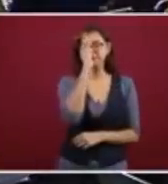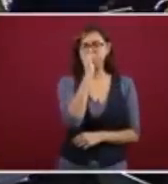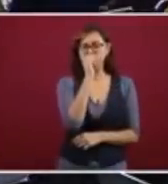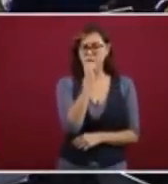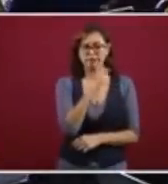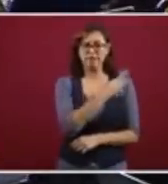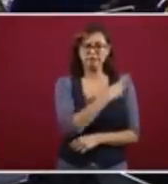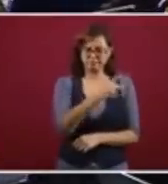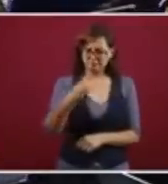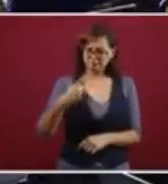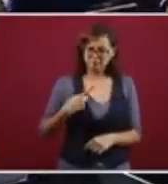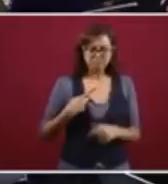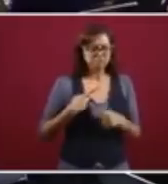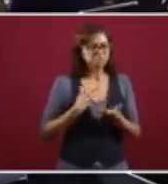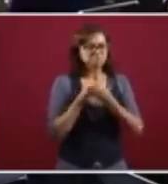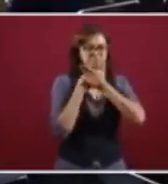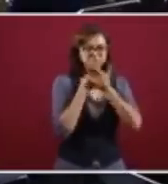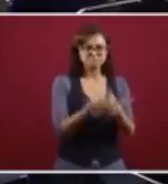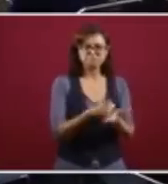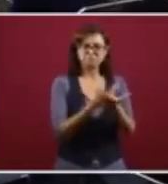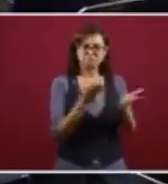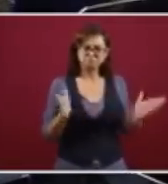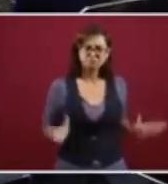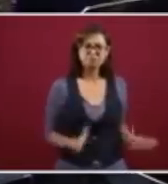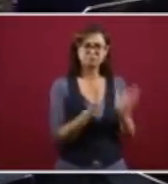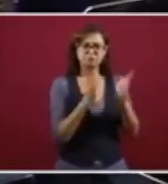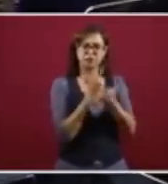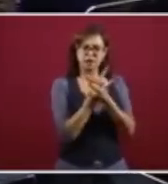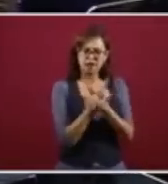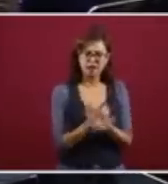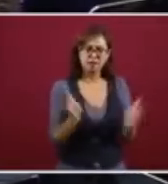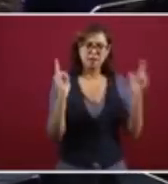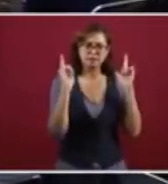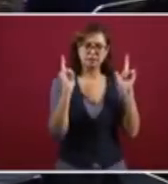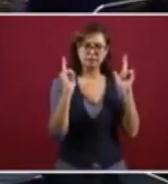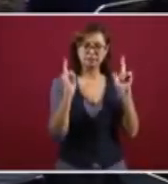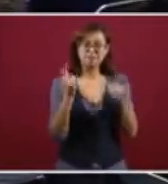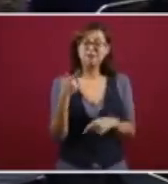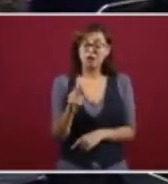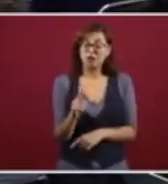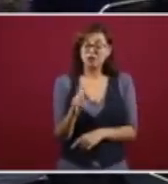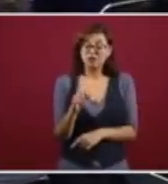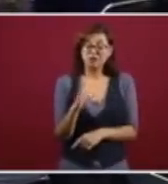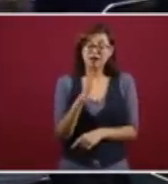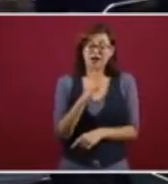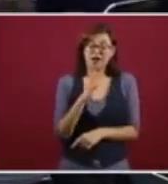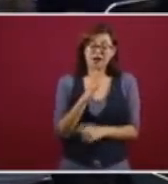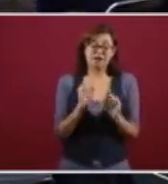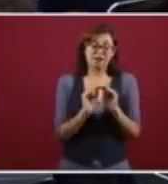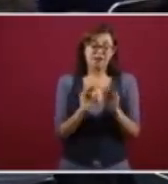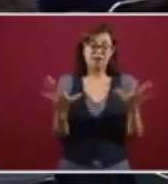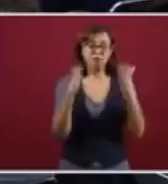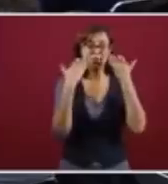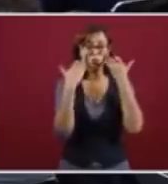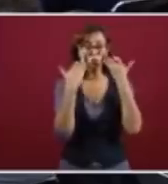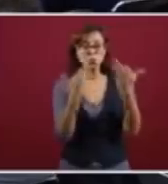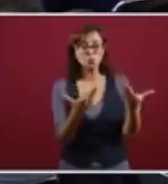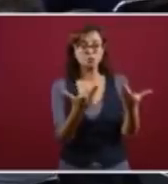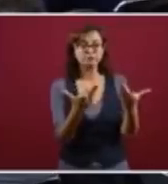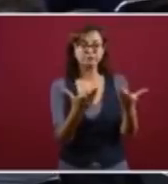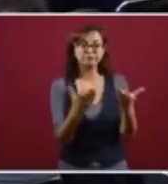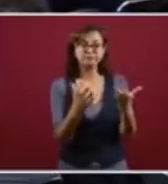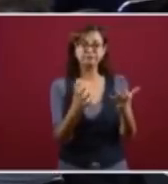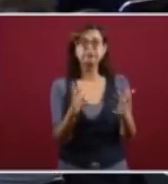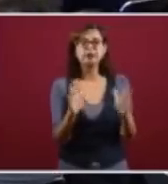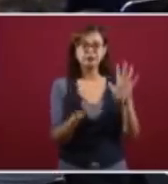Tiene que haber libertades. Lo que hay ahí, que es evidente, pues son